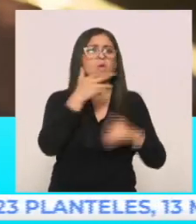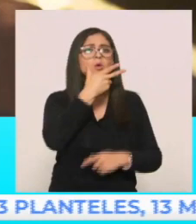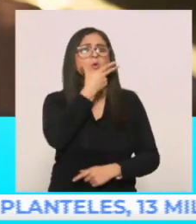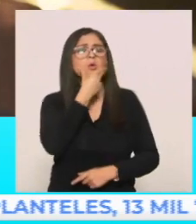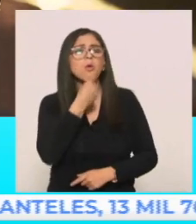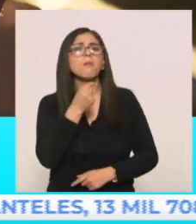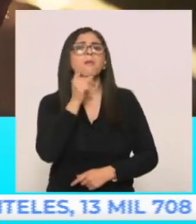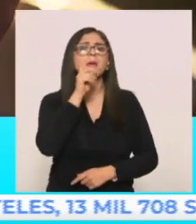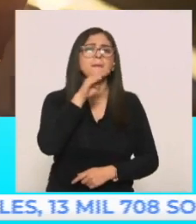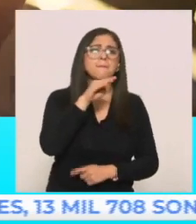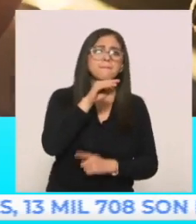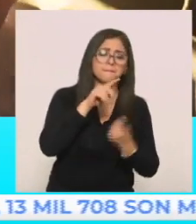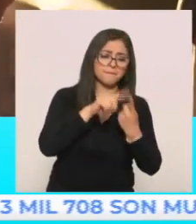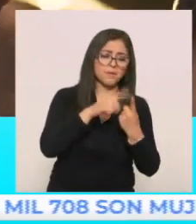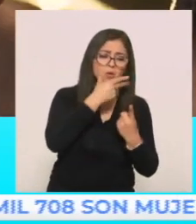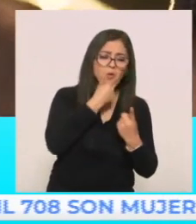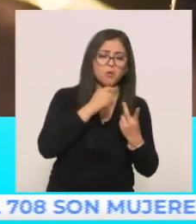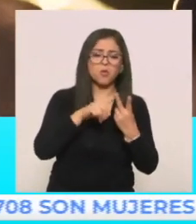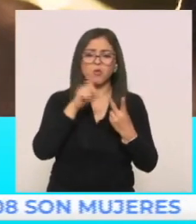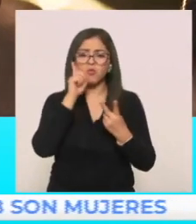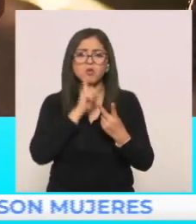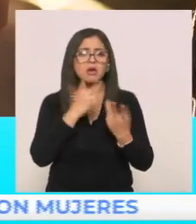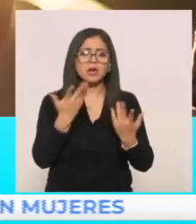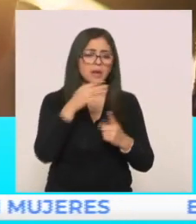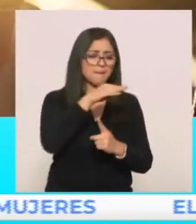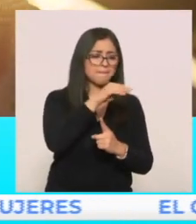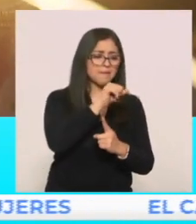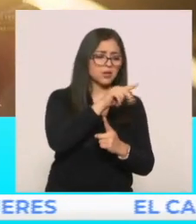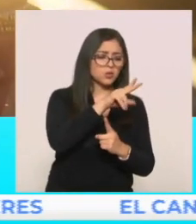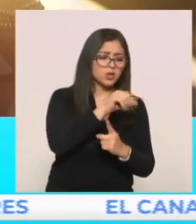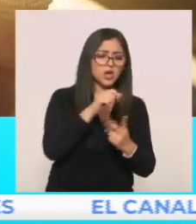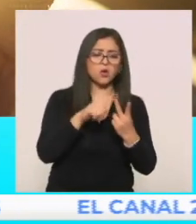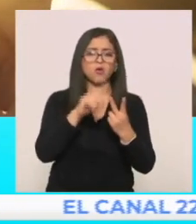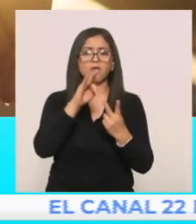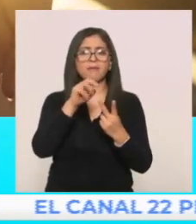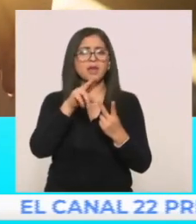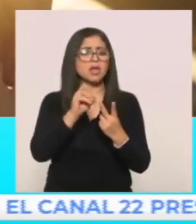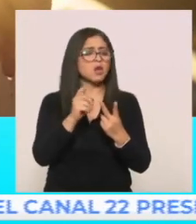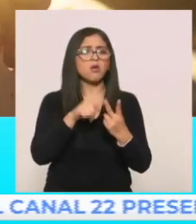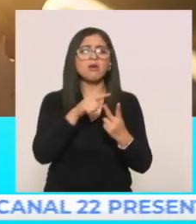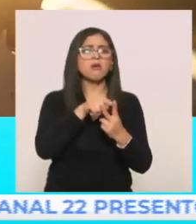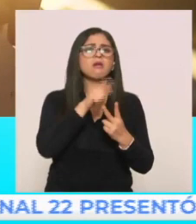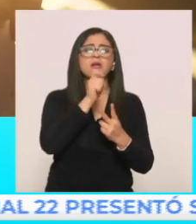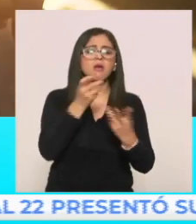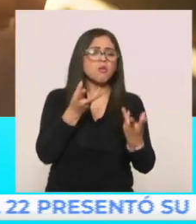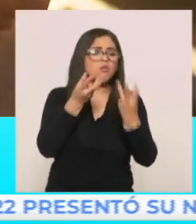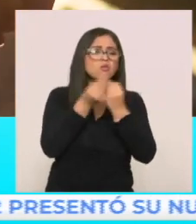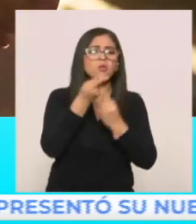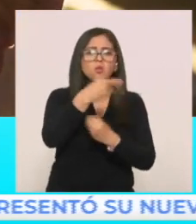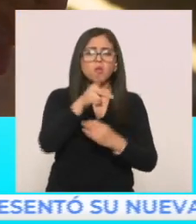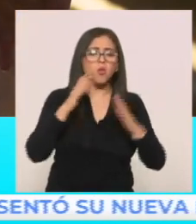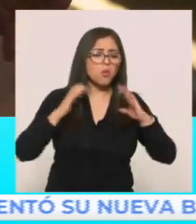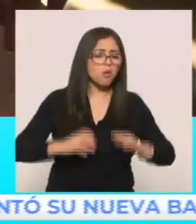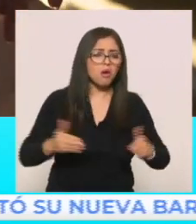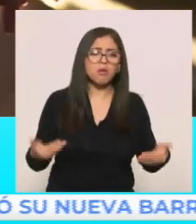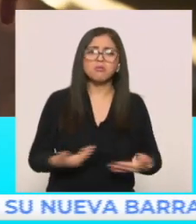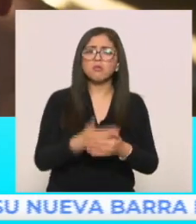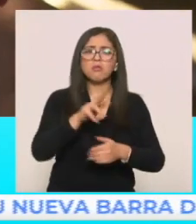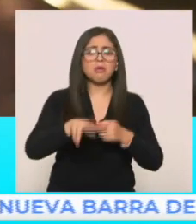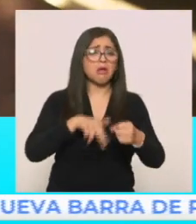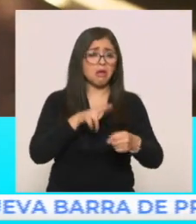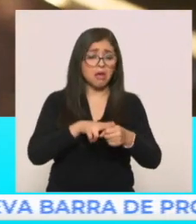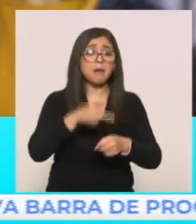son superior a la mujer y lo femenino simplemente por eso, por una cuestión de diferencia sexual. El análisis implica entonces